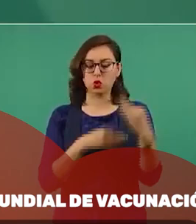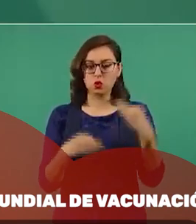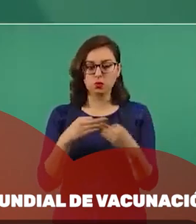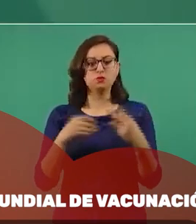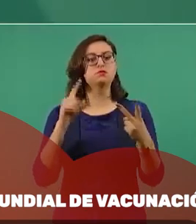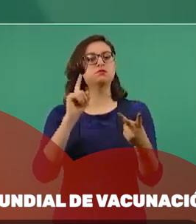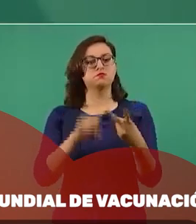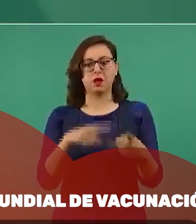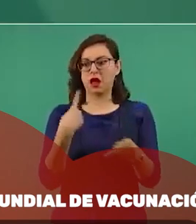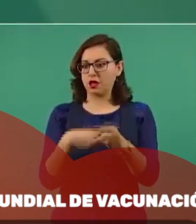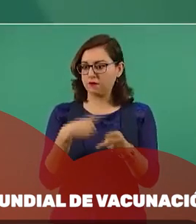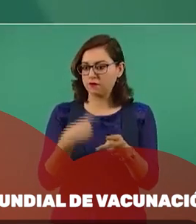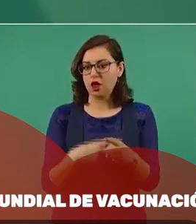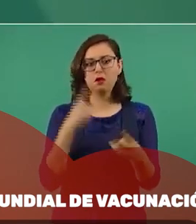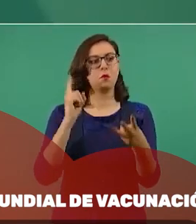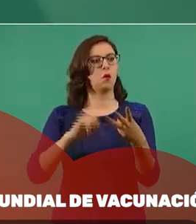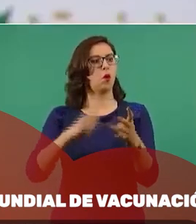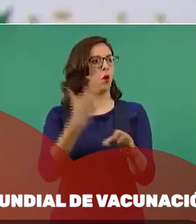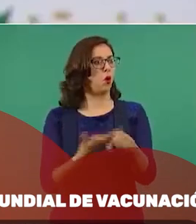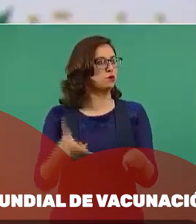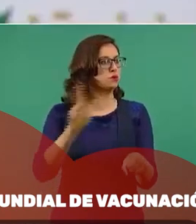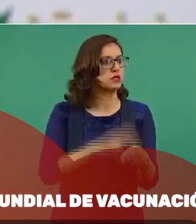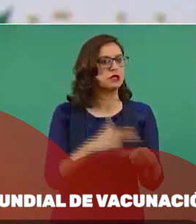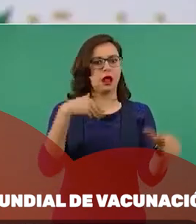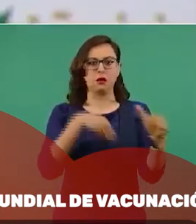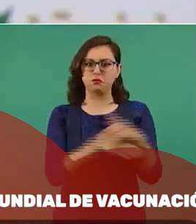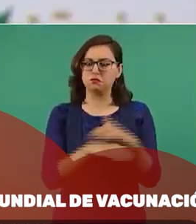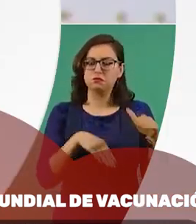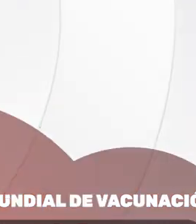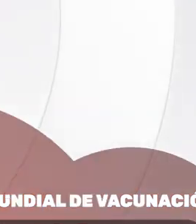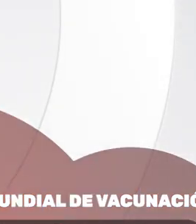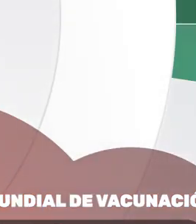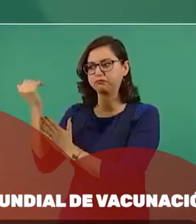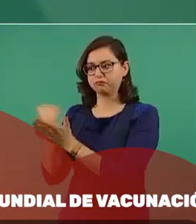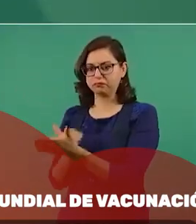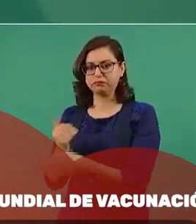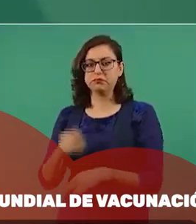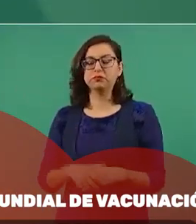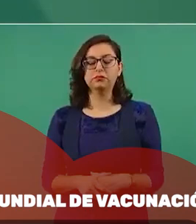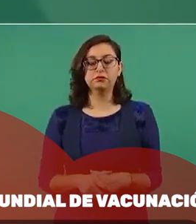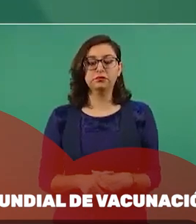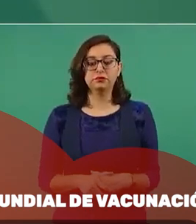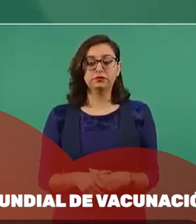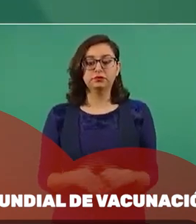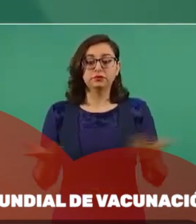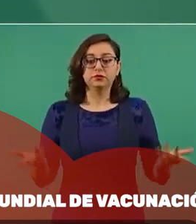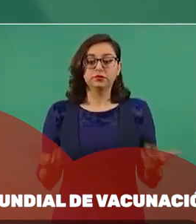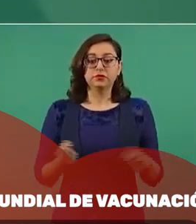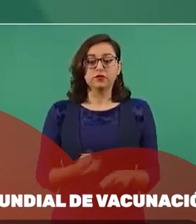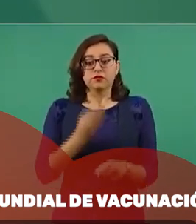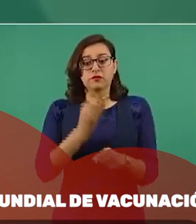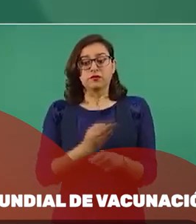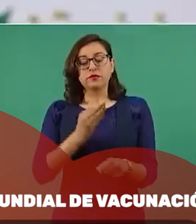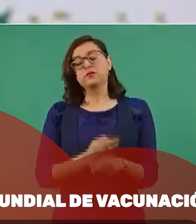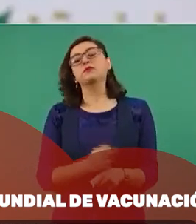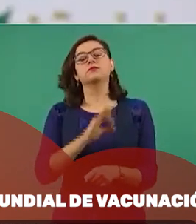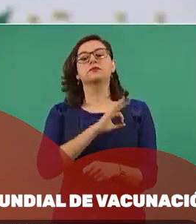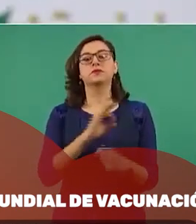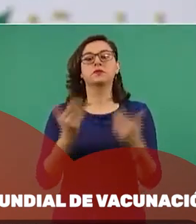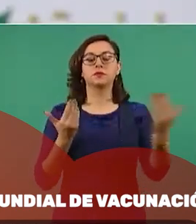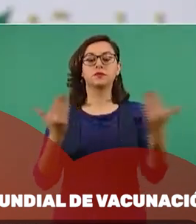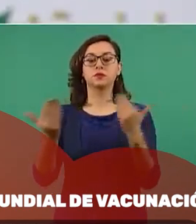quinta parte de la población elegible para ser vacunada, que en este momento es la población adulta. Tenemos vacunados a 18 millones de personas, lo que